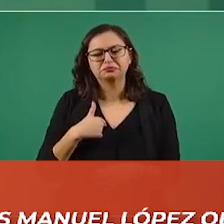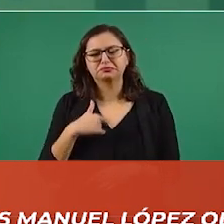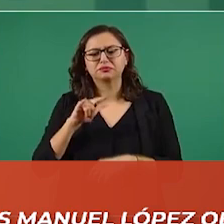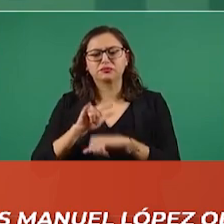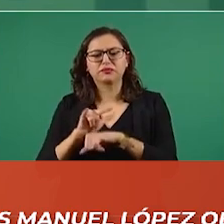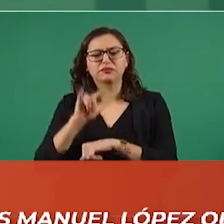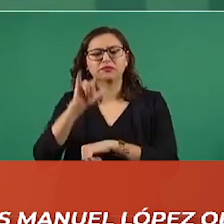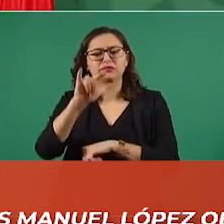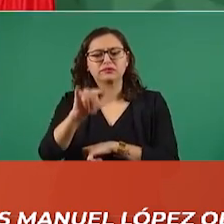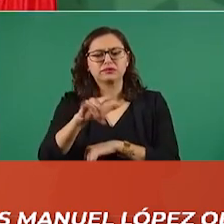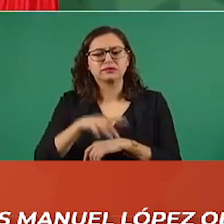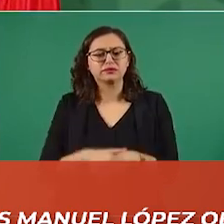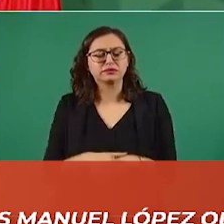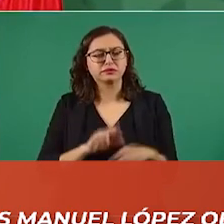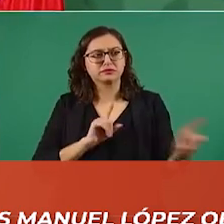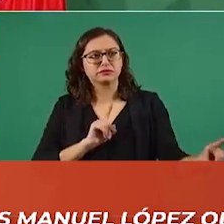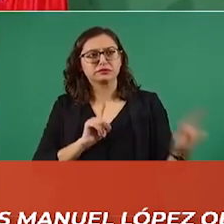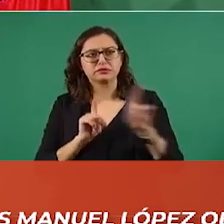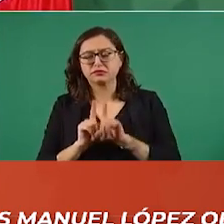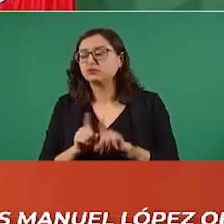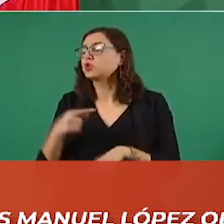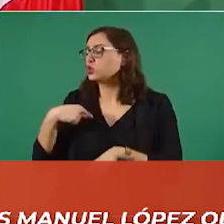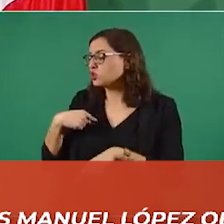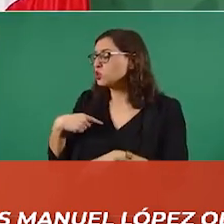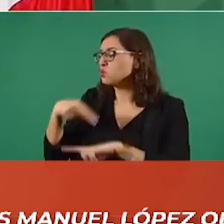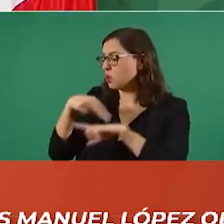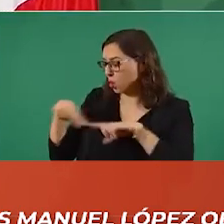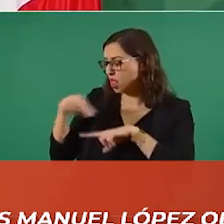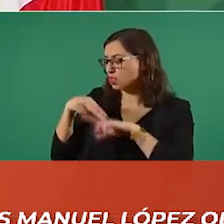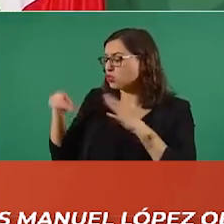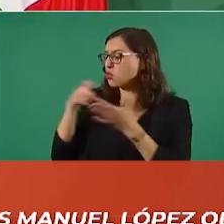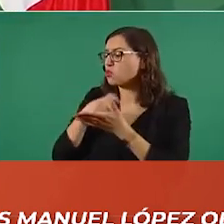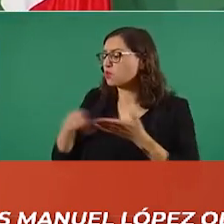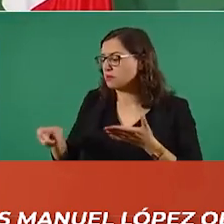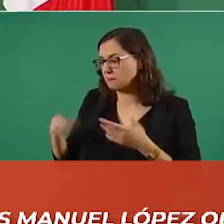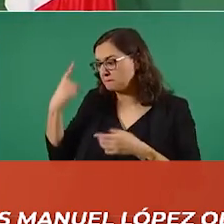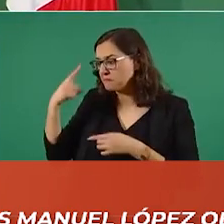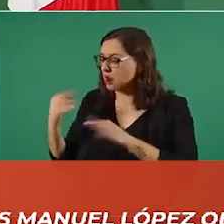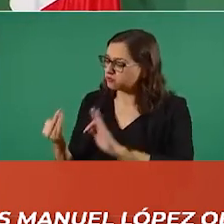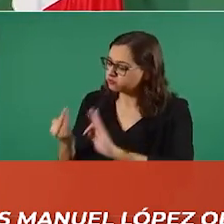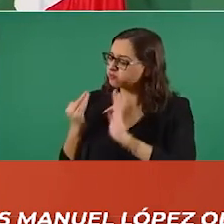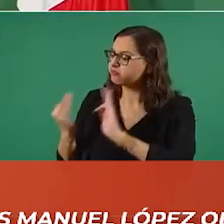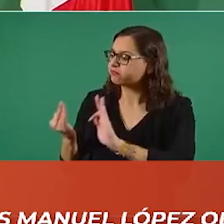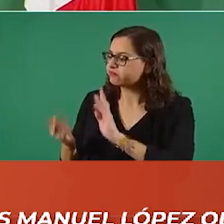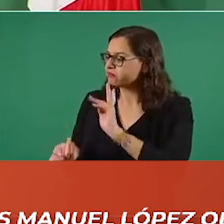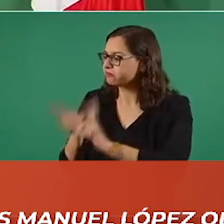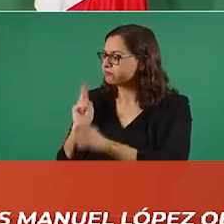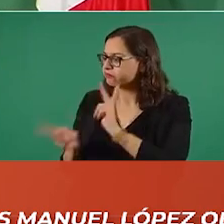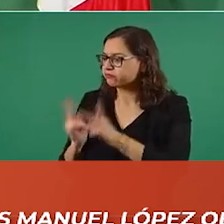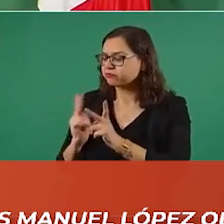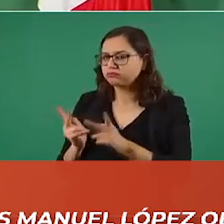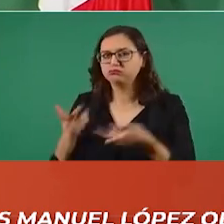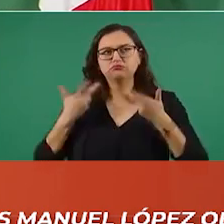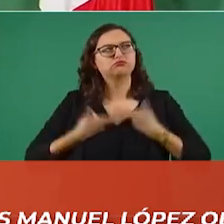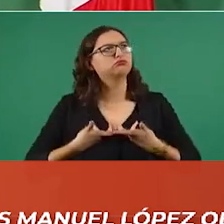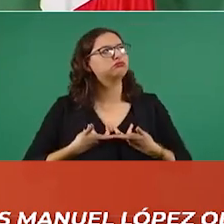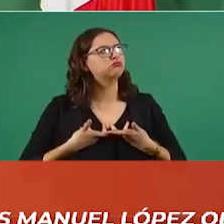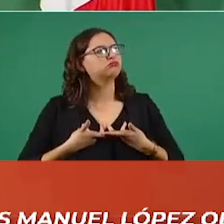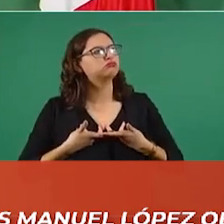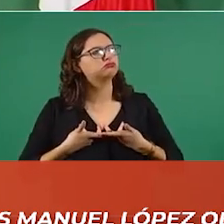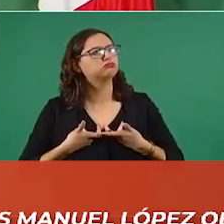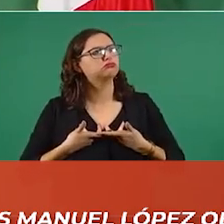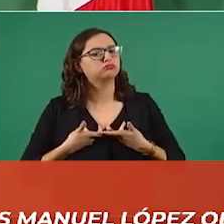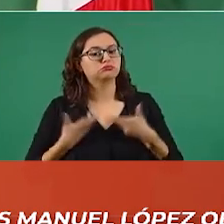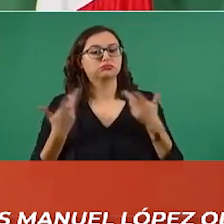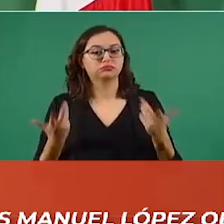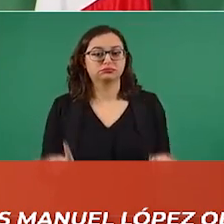se acerca alguien, dice: nada más vengo, compré el boleto nada más porque quería platicar con usted. Ahí, fíjense, en el avión. Y